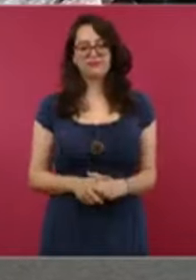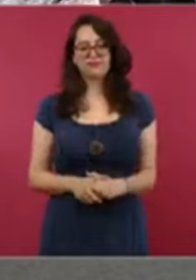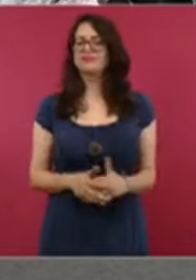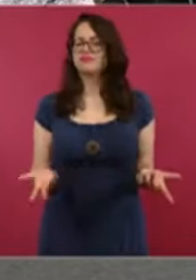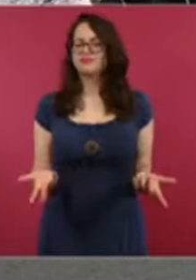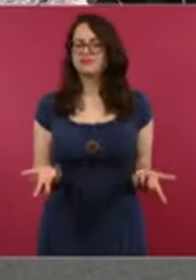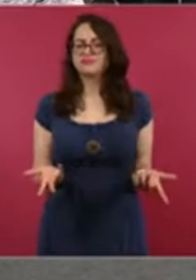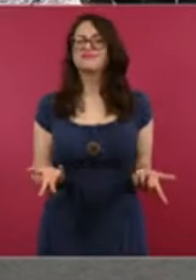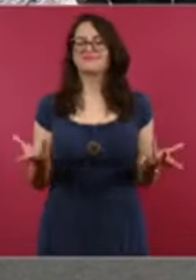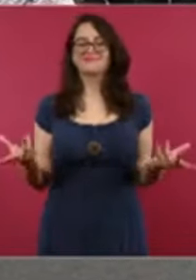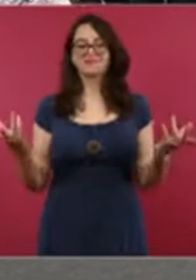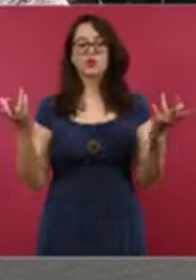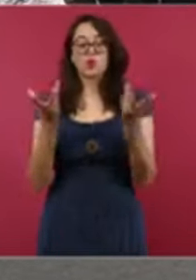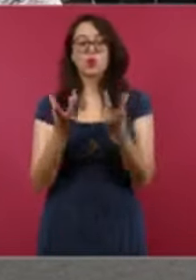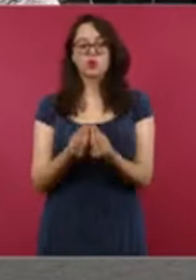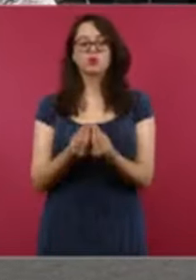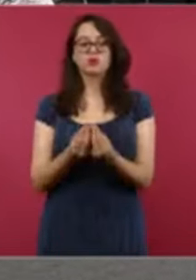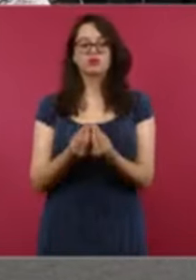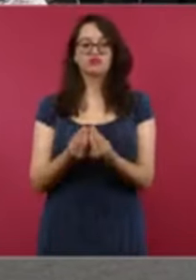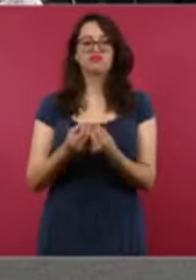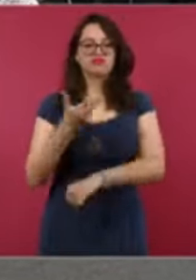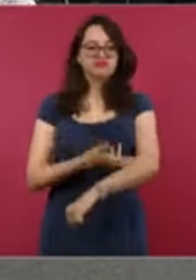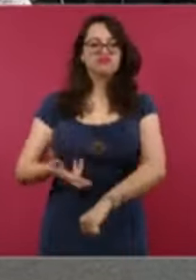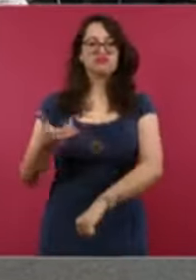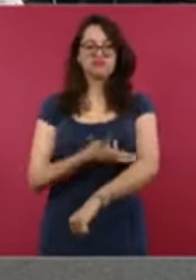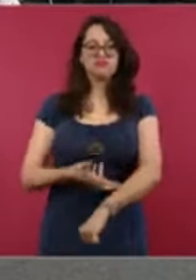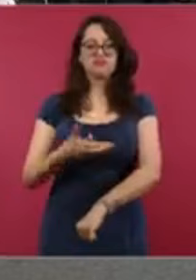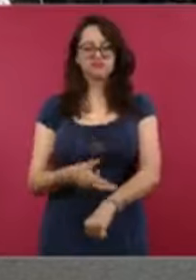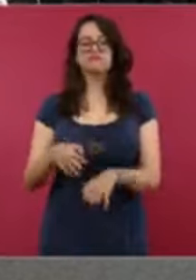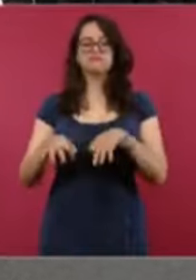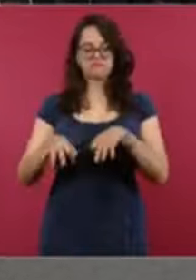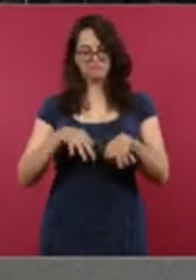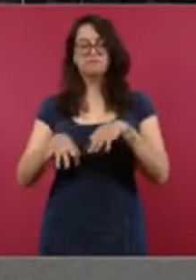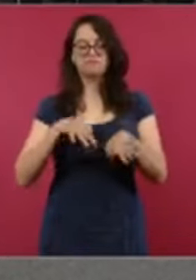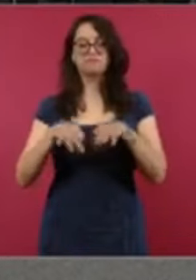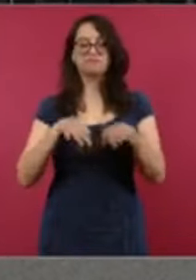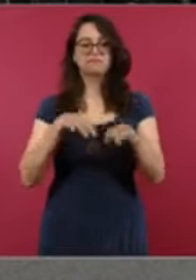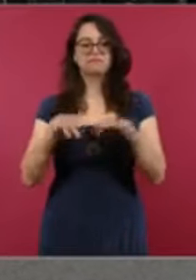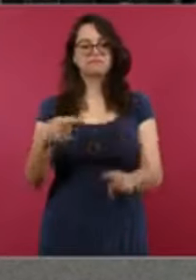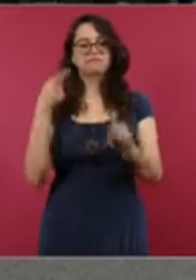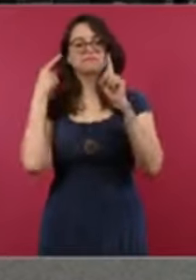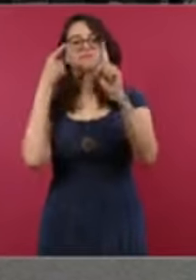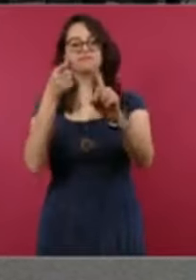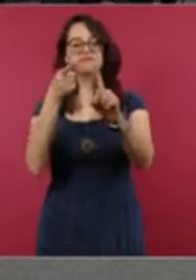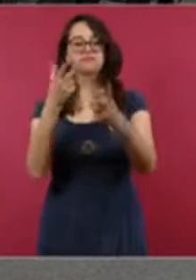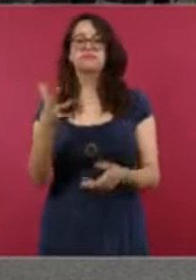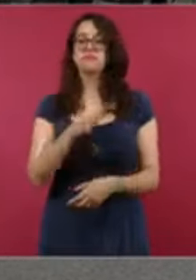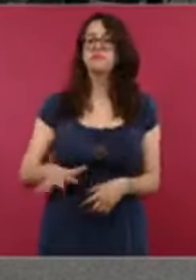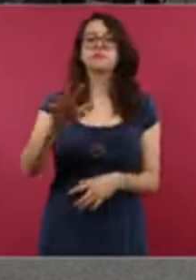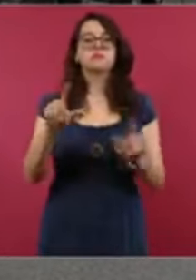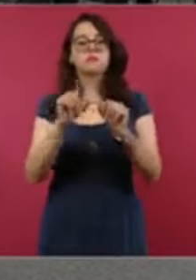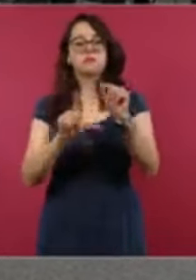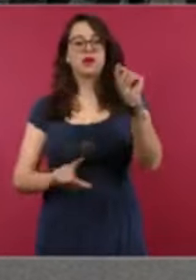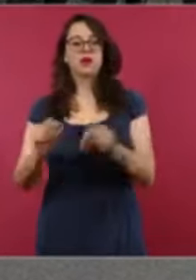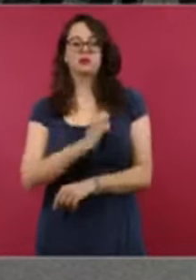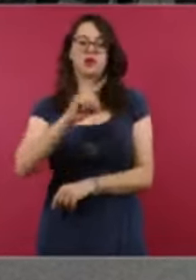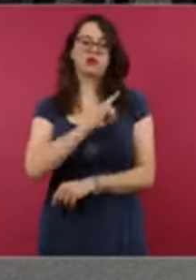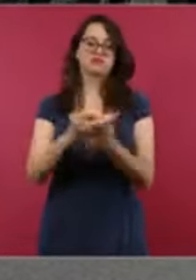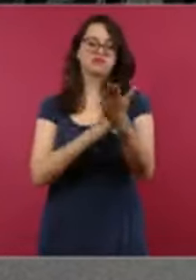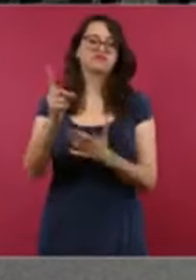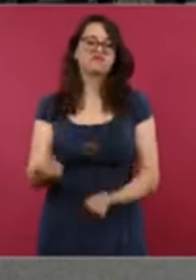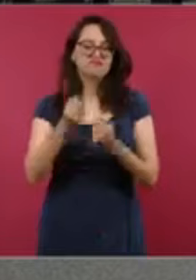conjunta hemos venido trabajando para garantizar al pueblo de México el derecho a la salud, como lo